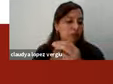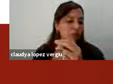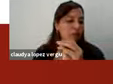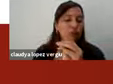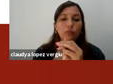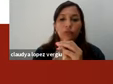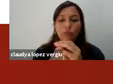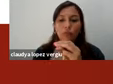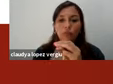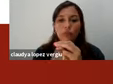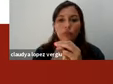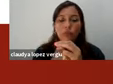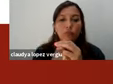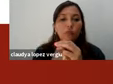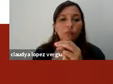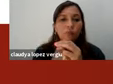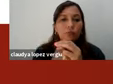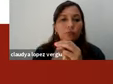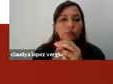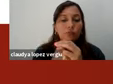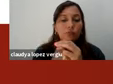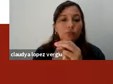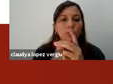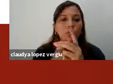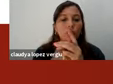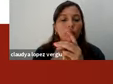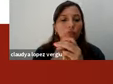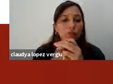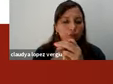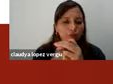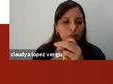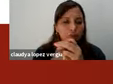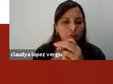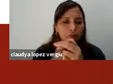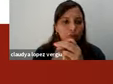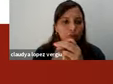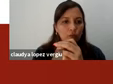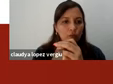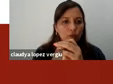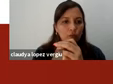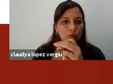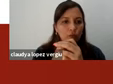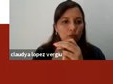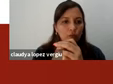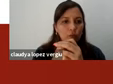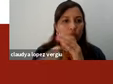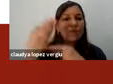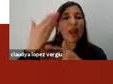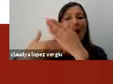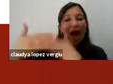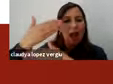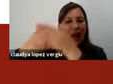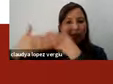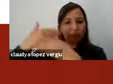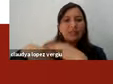de los derechos económicos y sociales de nuestros clientes. Y dentro de aquí, como les mencionaba, de que ya existía una definición de que es